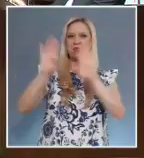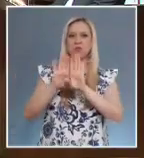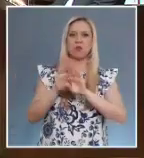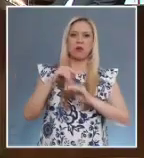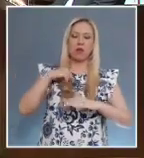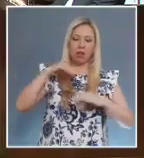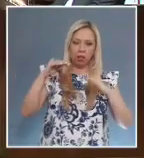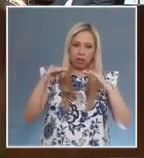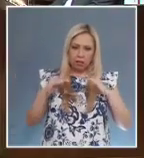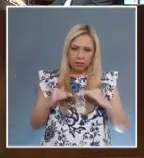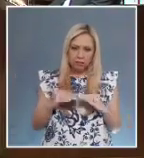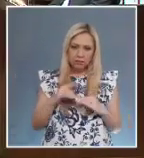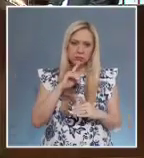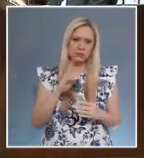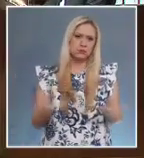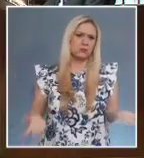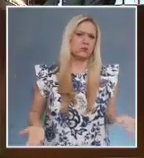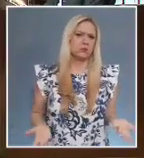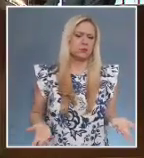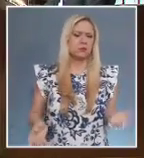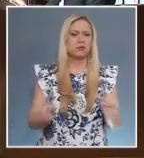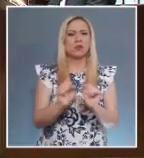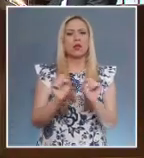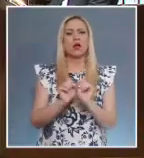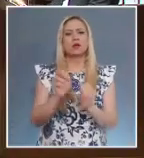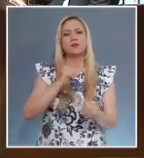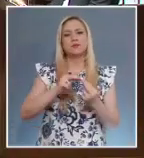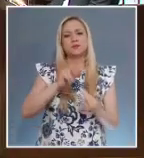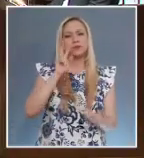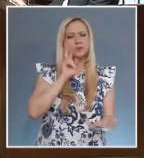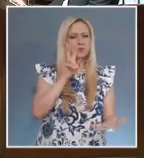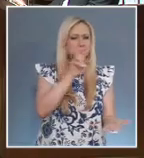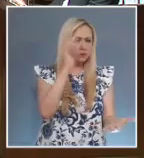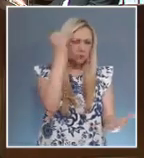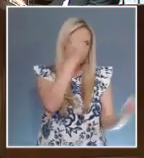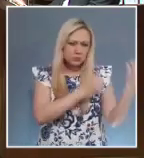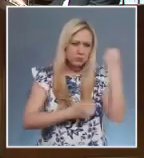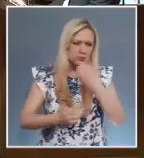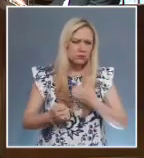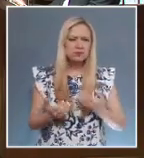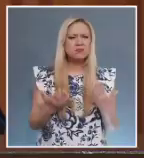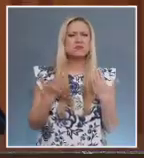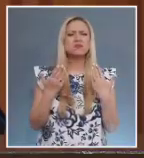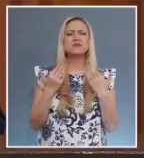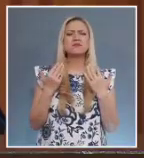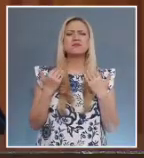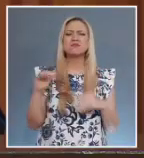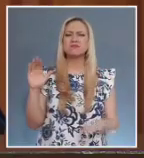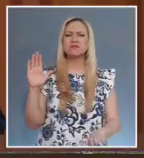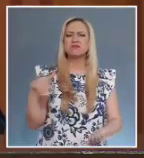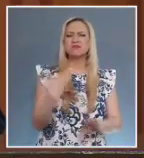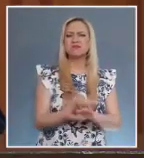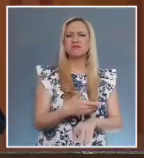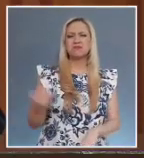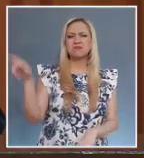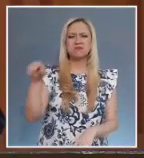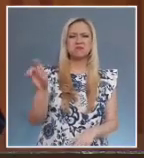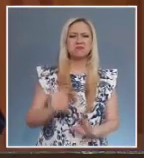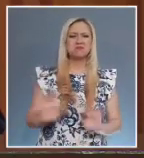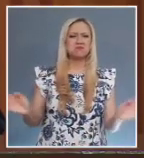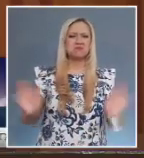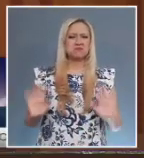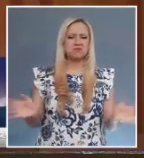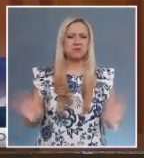de la sala regional y determinó la inexistencia de la violencia política e institucional se propone darle